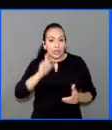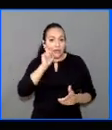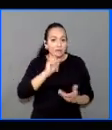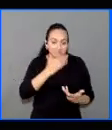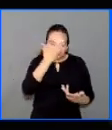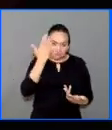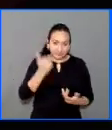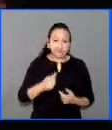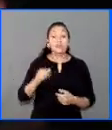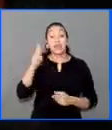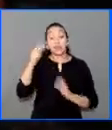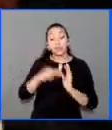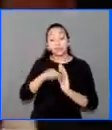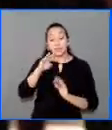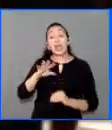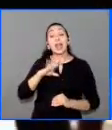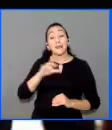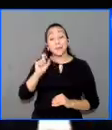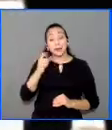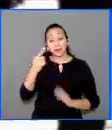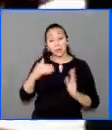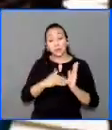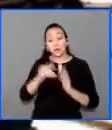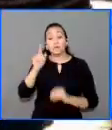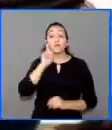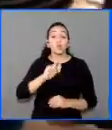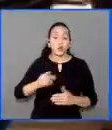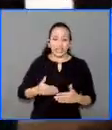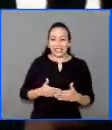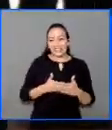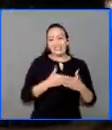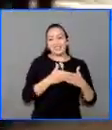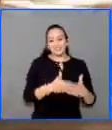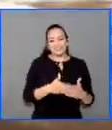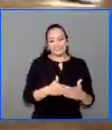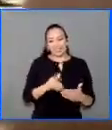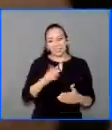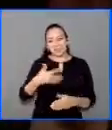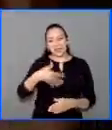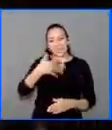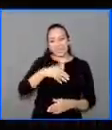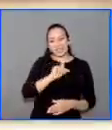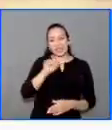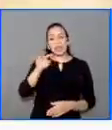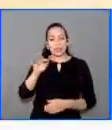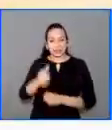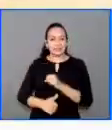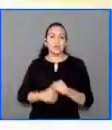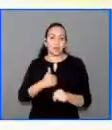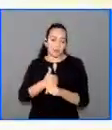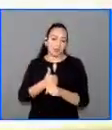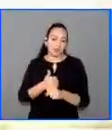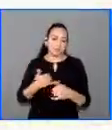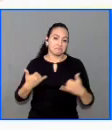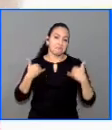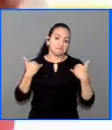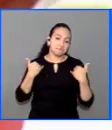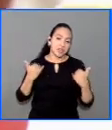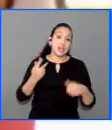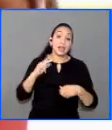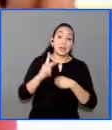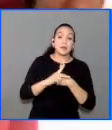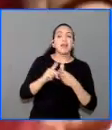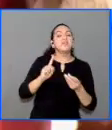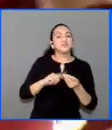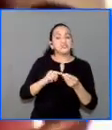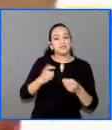de 21 millones de embarazos en adolescentes de entre 15 y 19 años que habitan en países de ingreso medio-bajo.